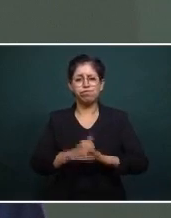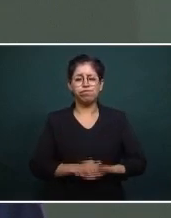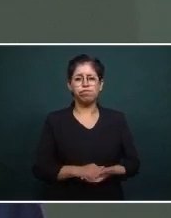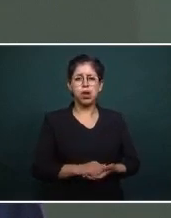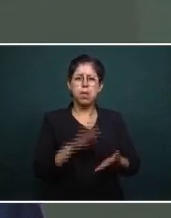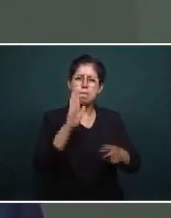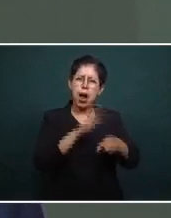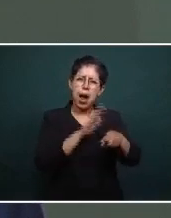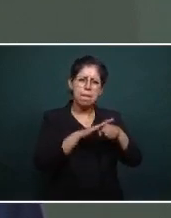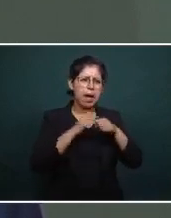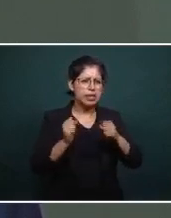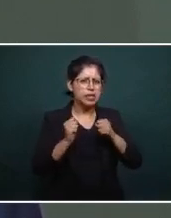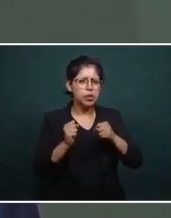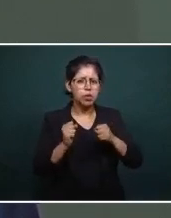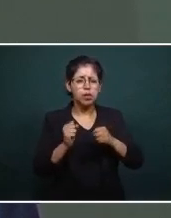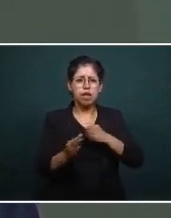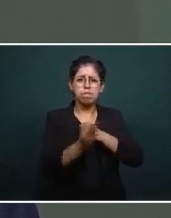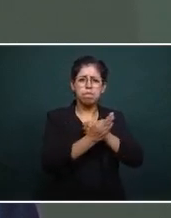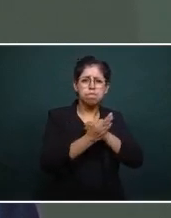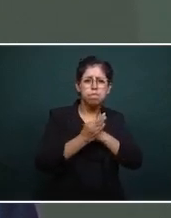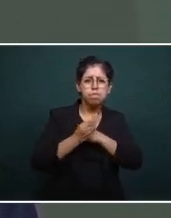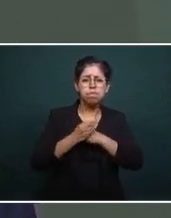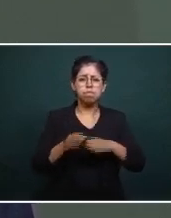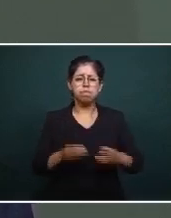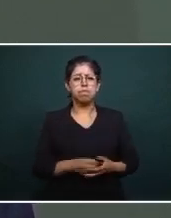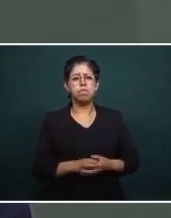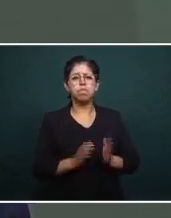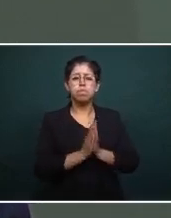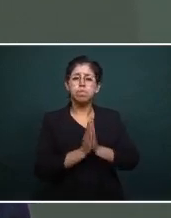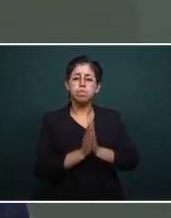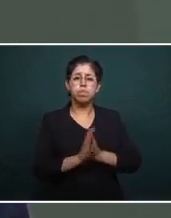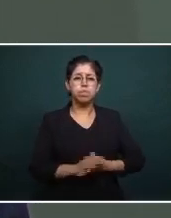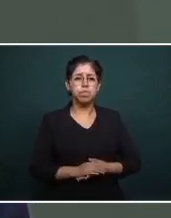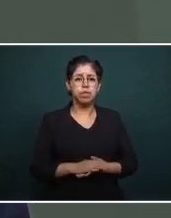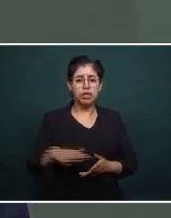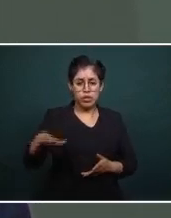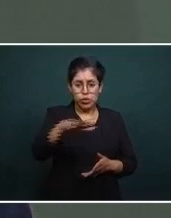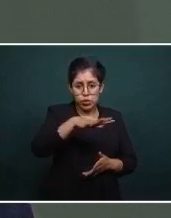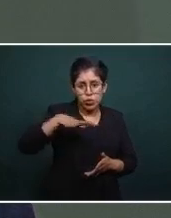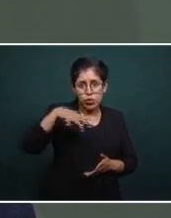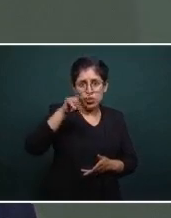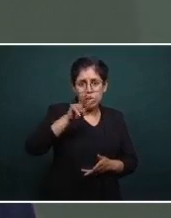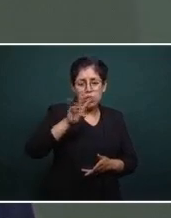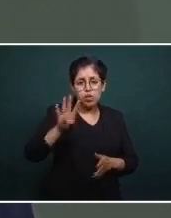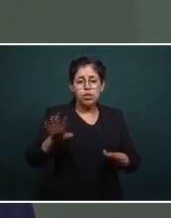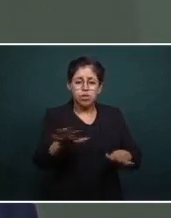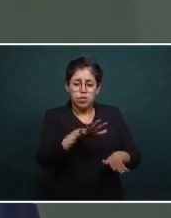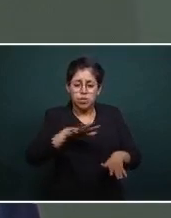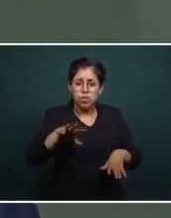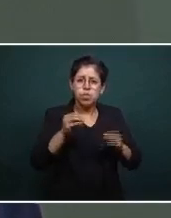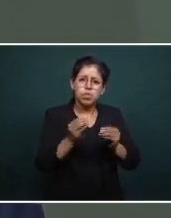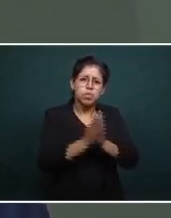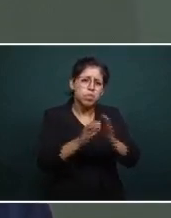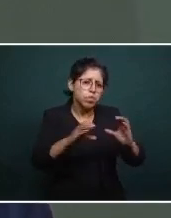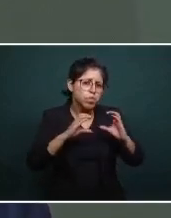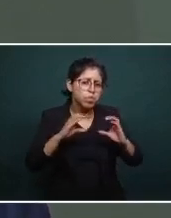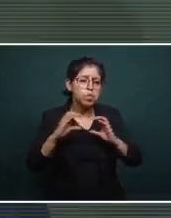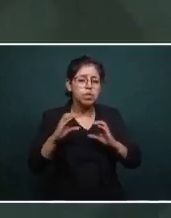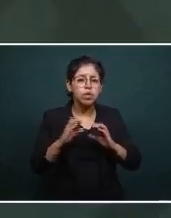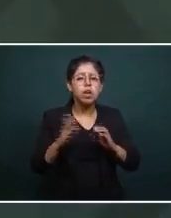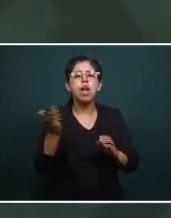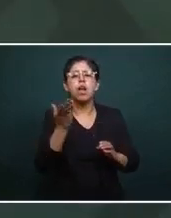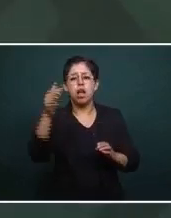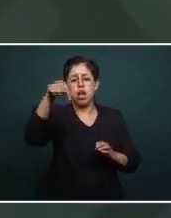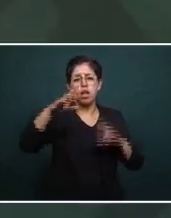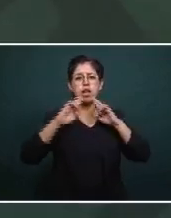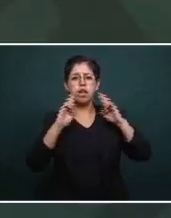más protección, más seguridad, toda esta región. Si estamos haciendo la reunión aquí en